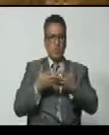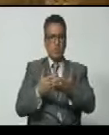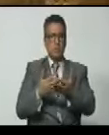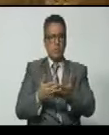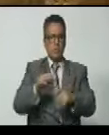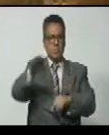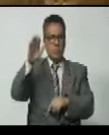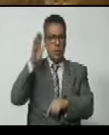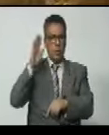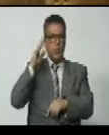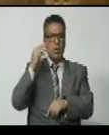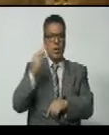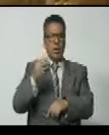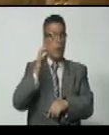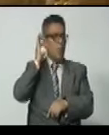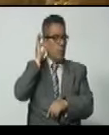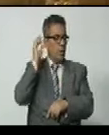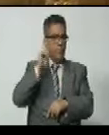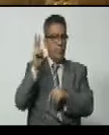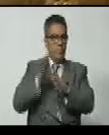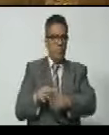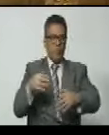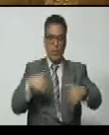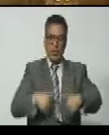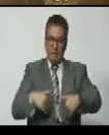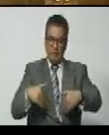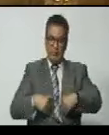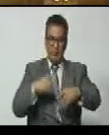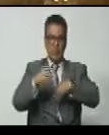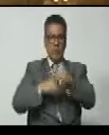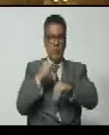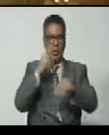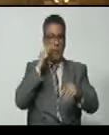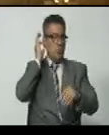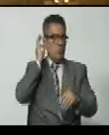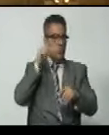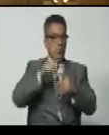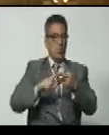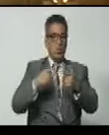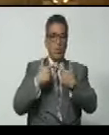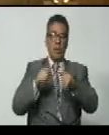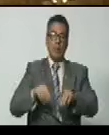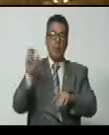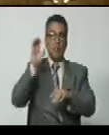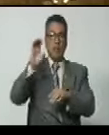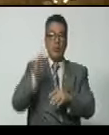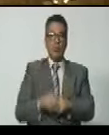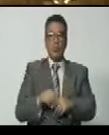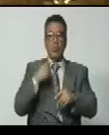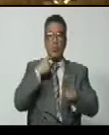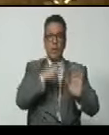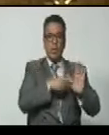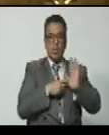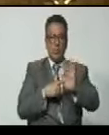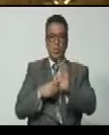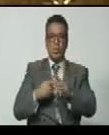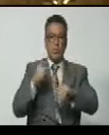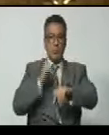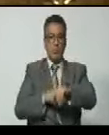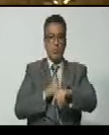firme compromiso de la mujer venezolana en la lucha por la soberanía y la independencia de la patria, tal como lo demuestra la